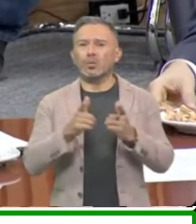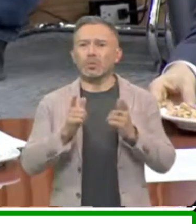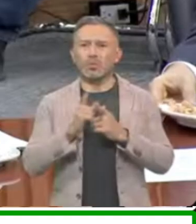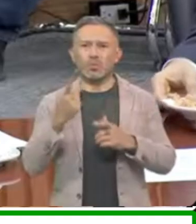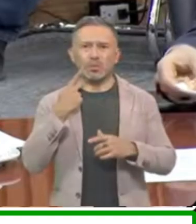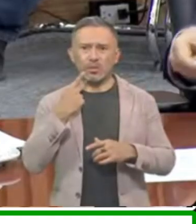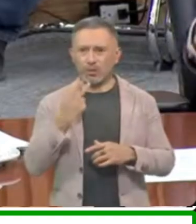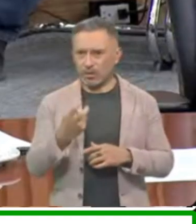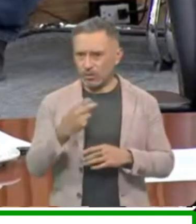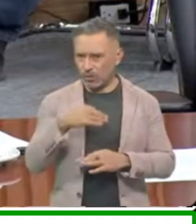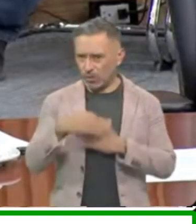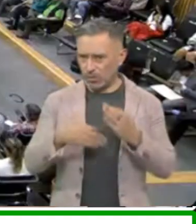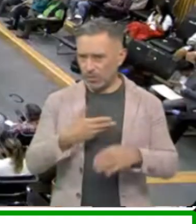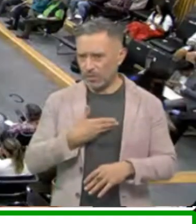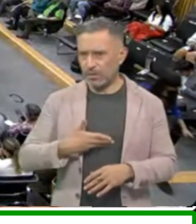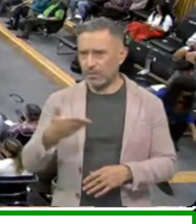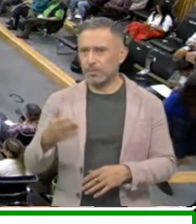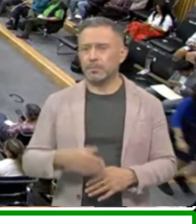Es cuanto, Presidente.